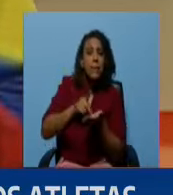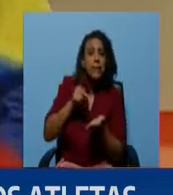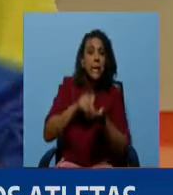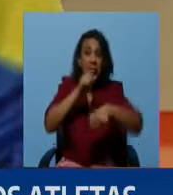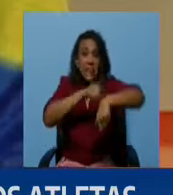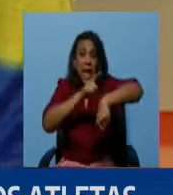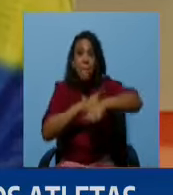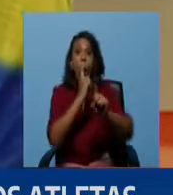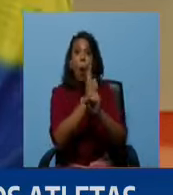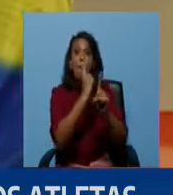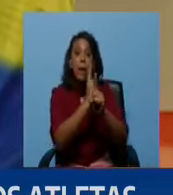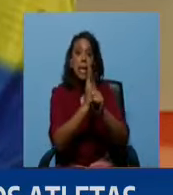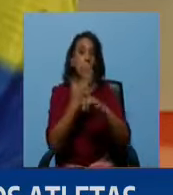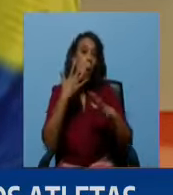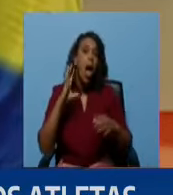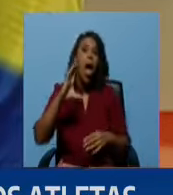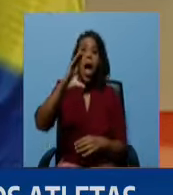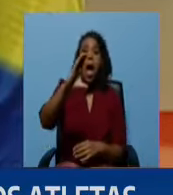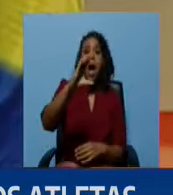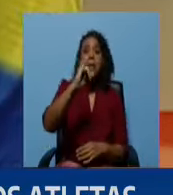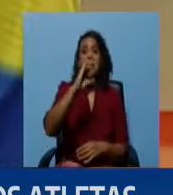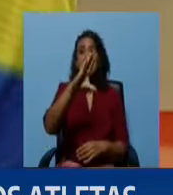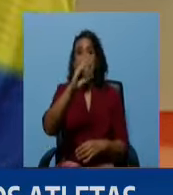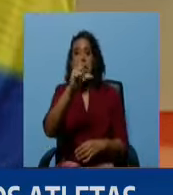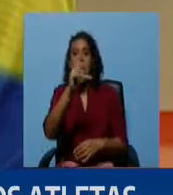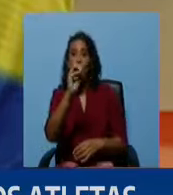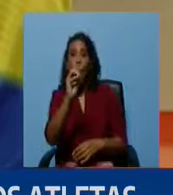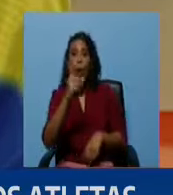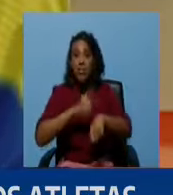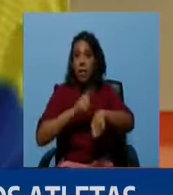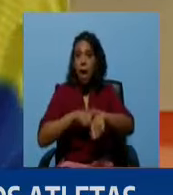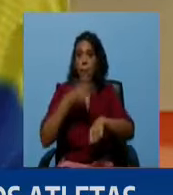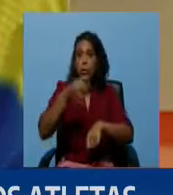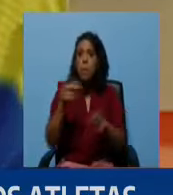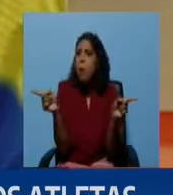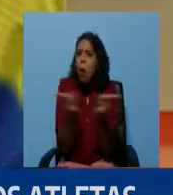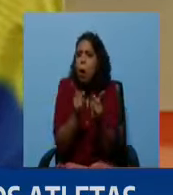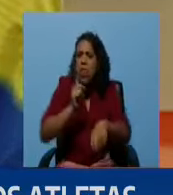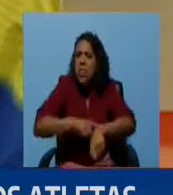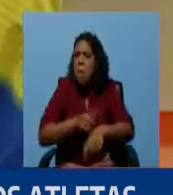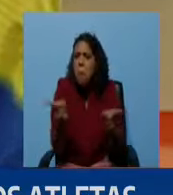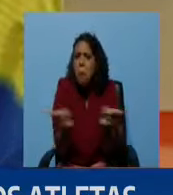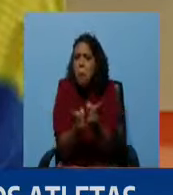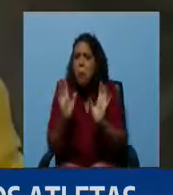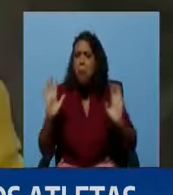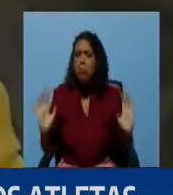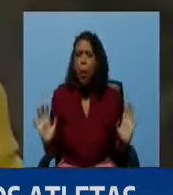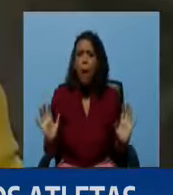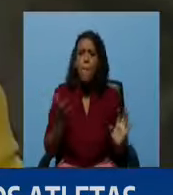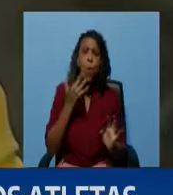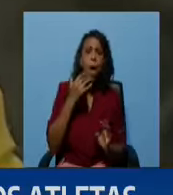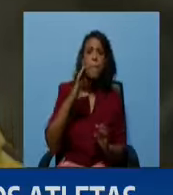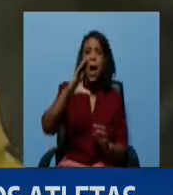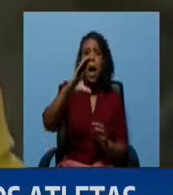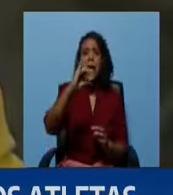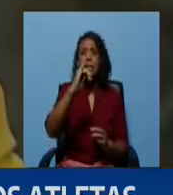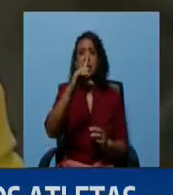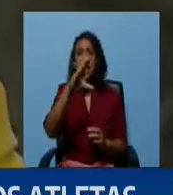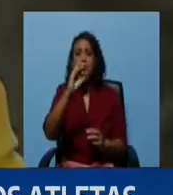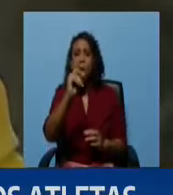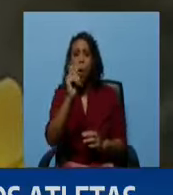participación, competencia, como lo pudiéramos llamar, de un deportista siempre corto. ¿Cómo lo llaman ustedes los